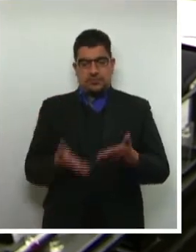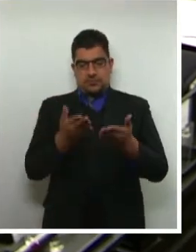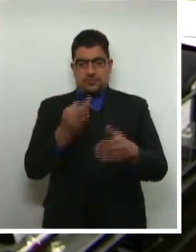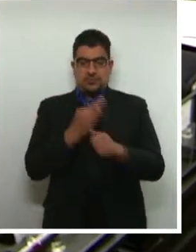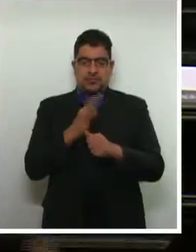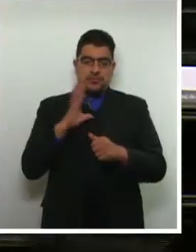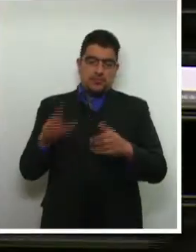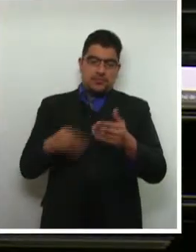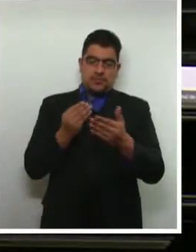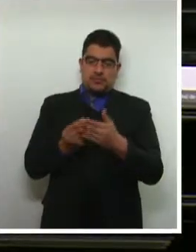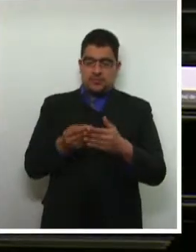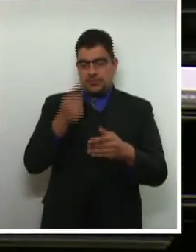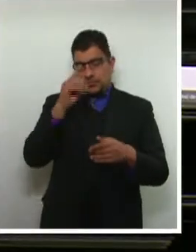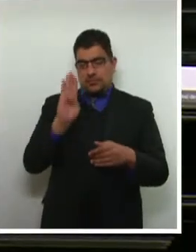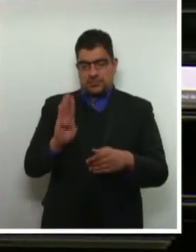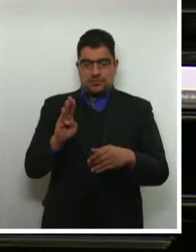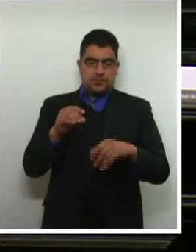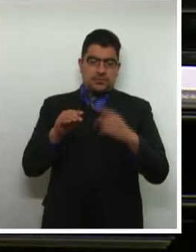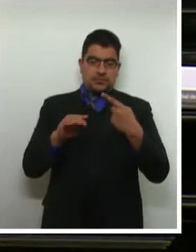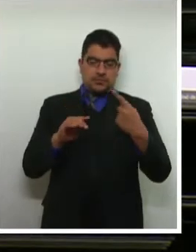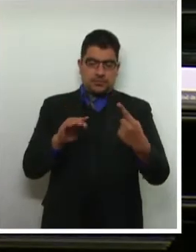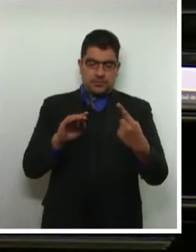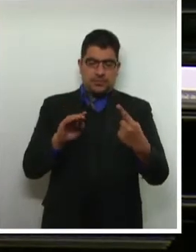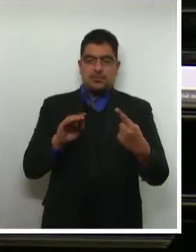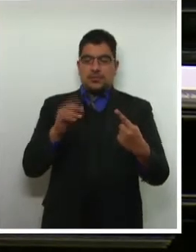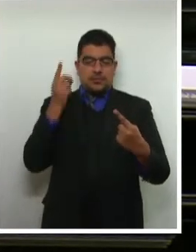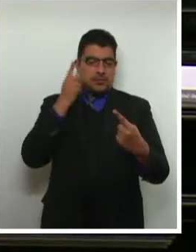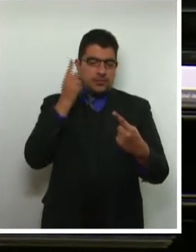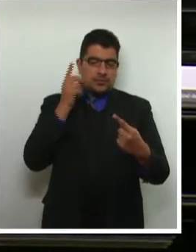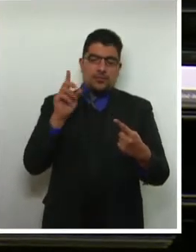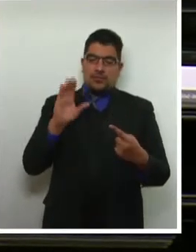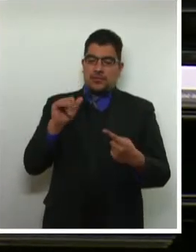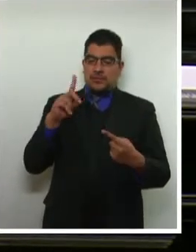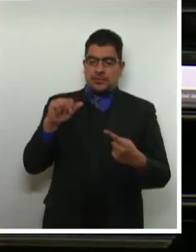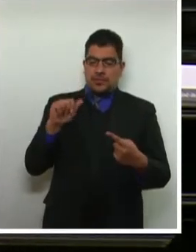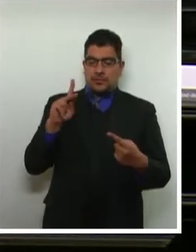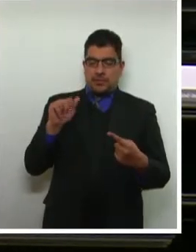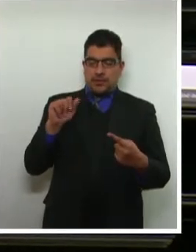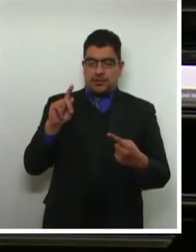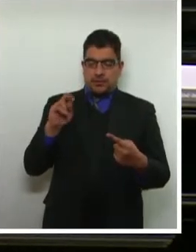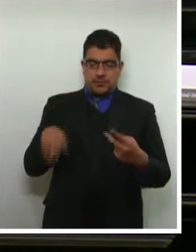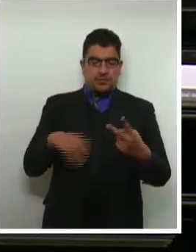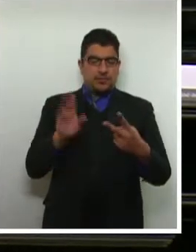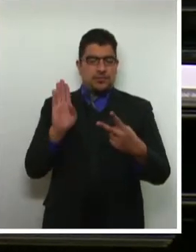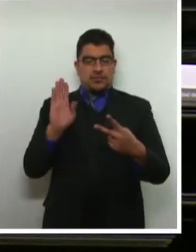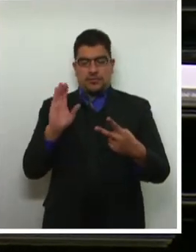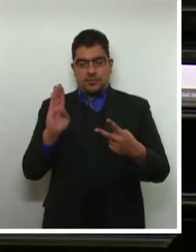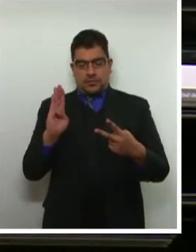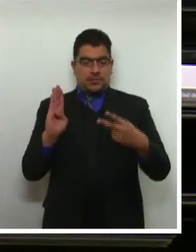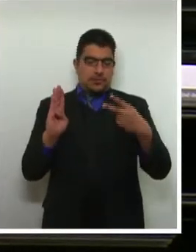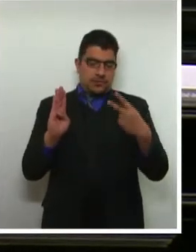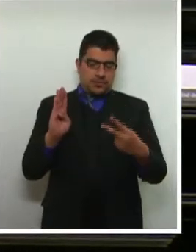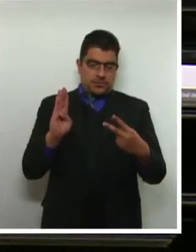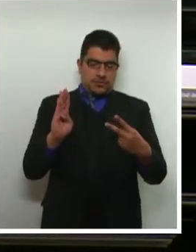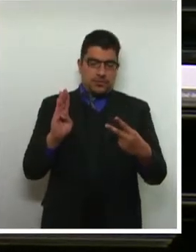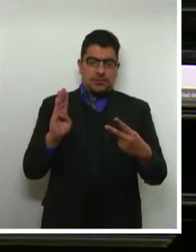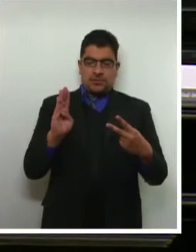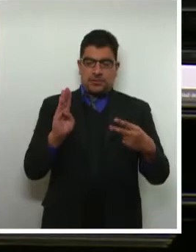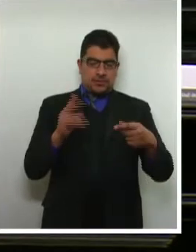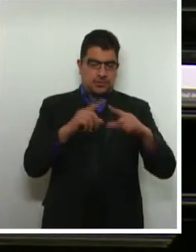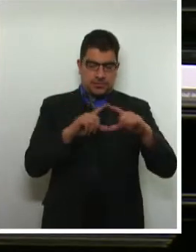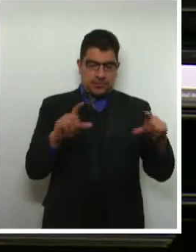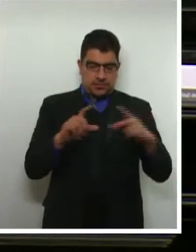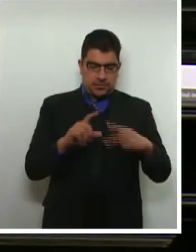reservas al apartado B, numeral 1, de la diputada Claudia Pastor, al apartado B, numeral 2, párrafo segundo, de